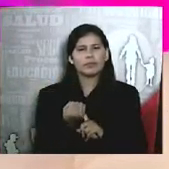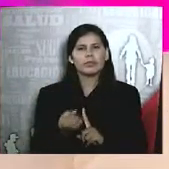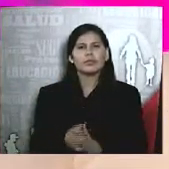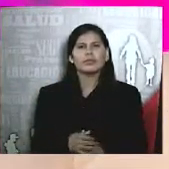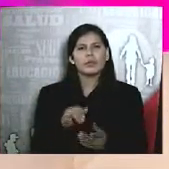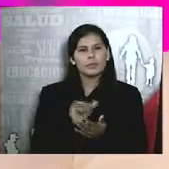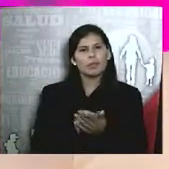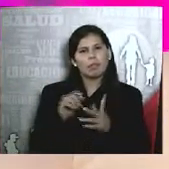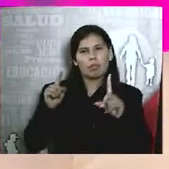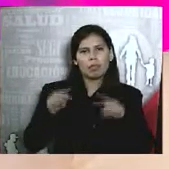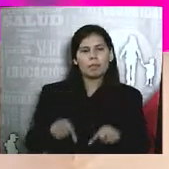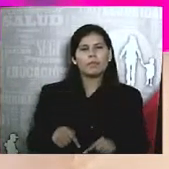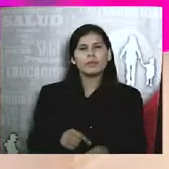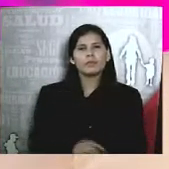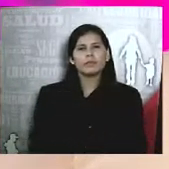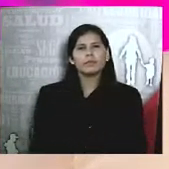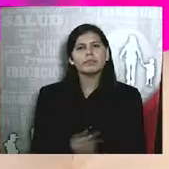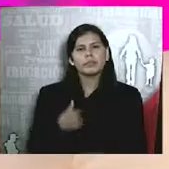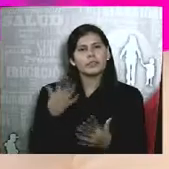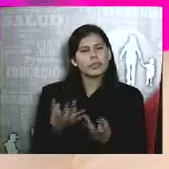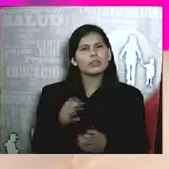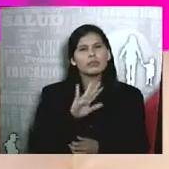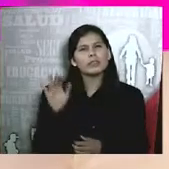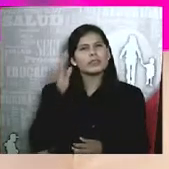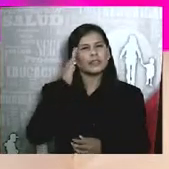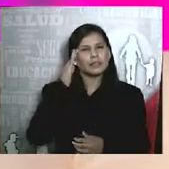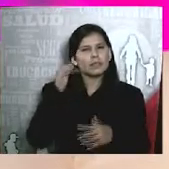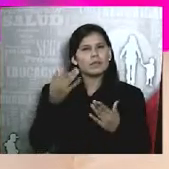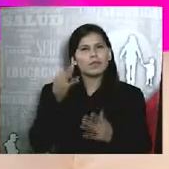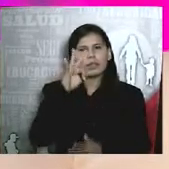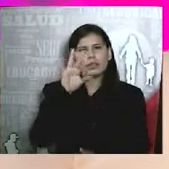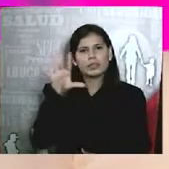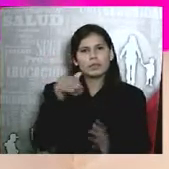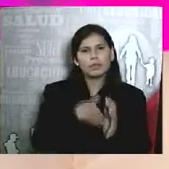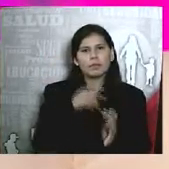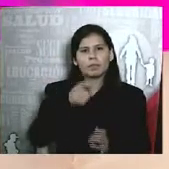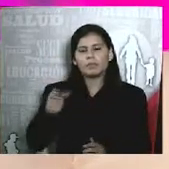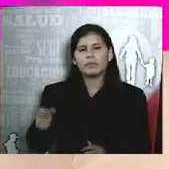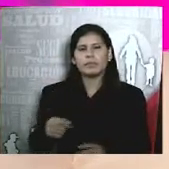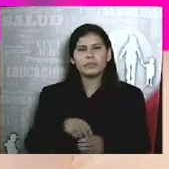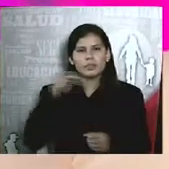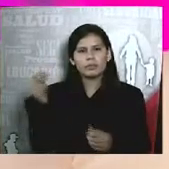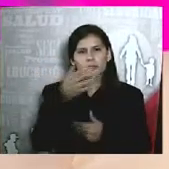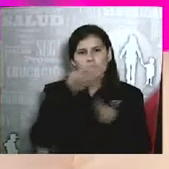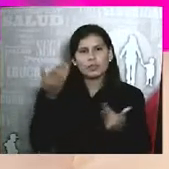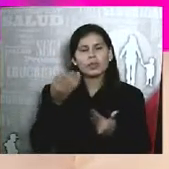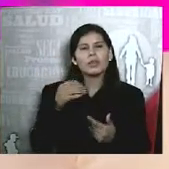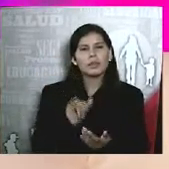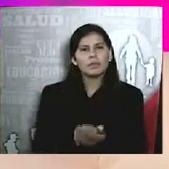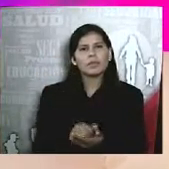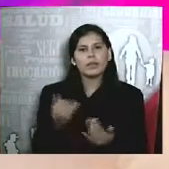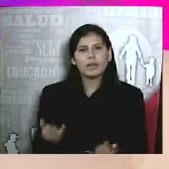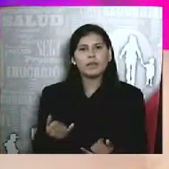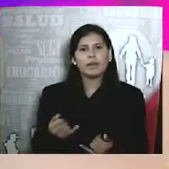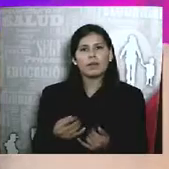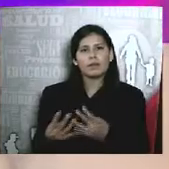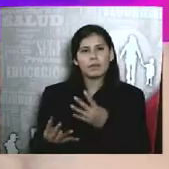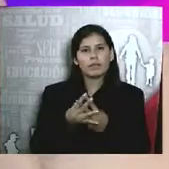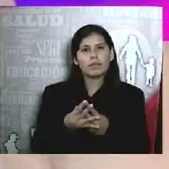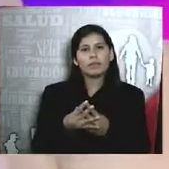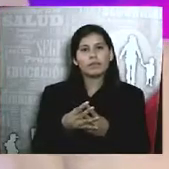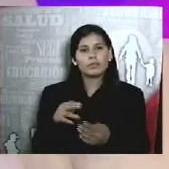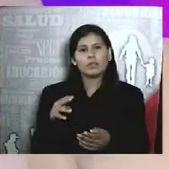Pero también quiero que ustedes tengan en cuenta que los 35.000 desmovilizados de las autodefensas van a ser condenados y van a